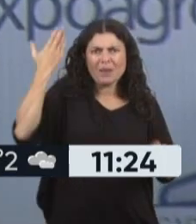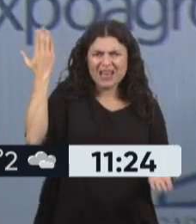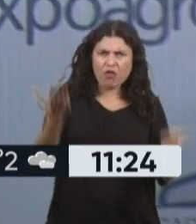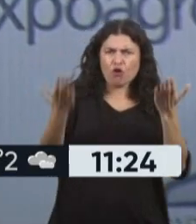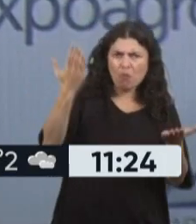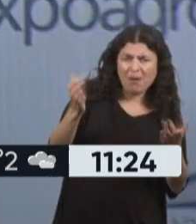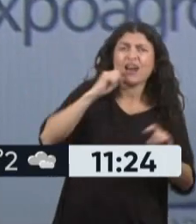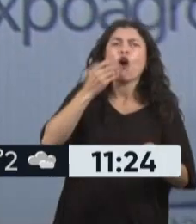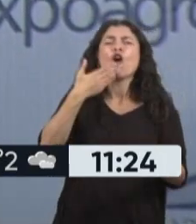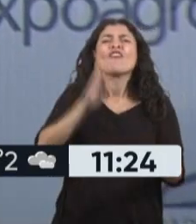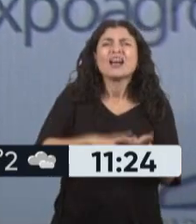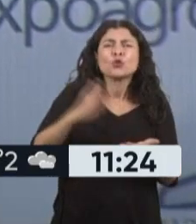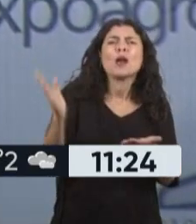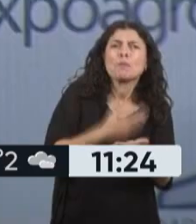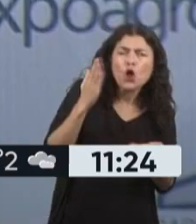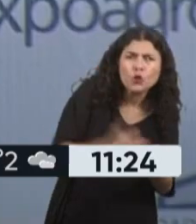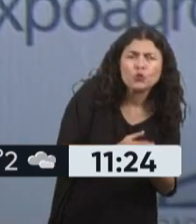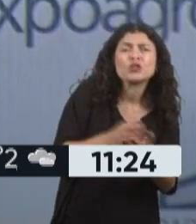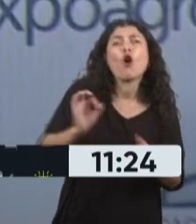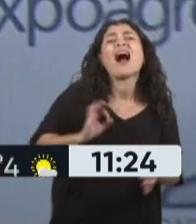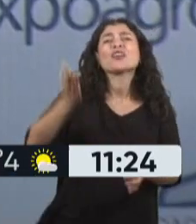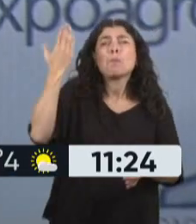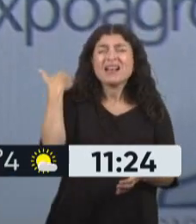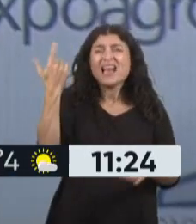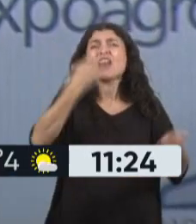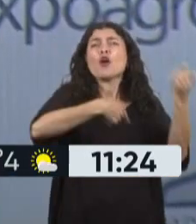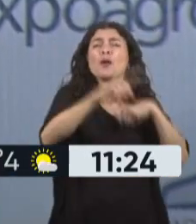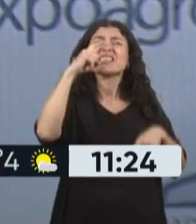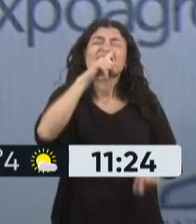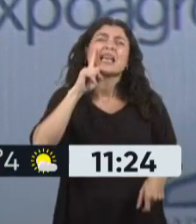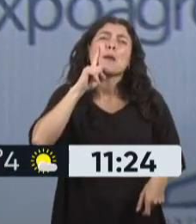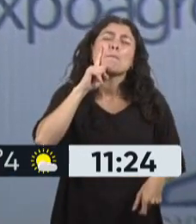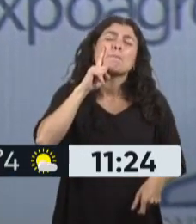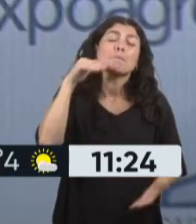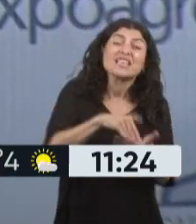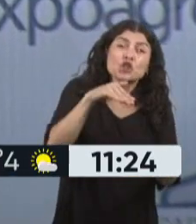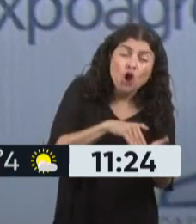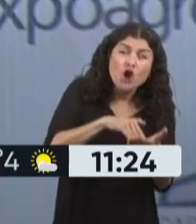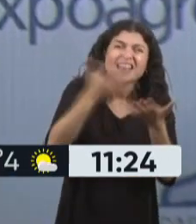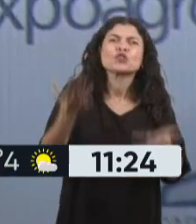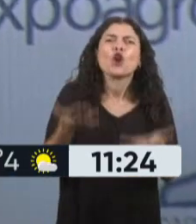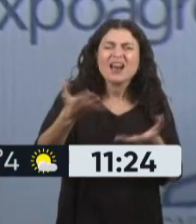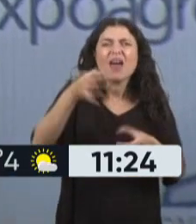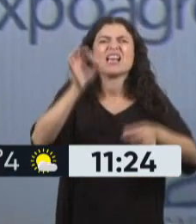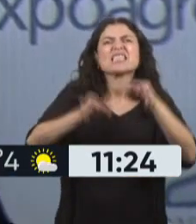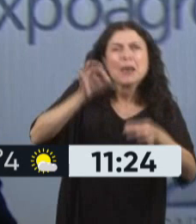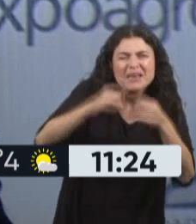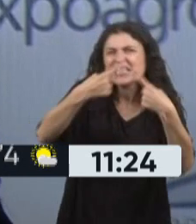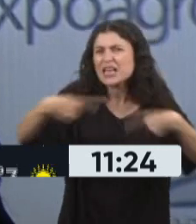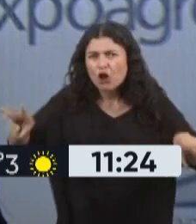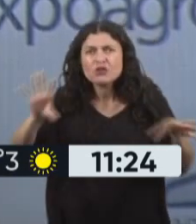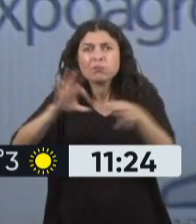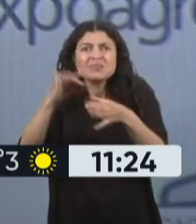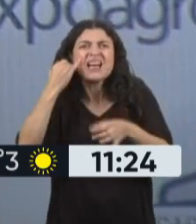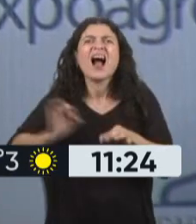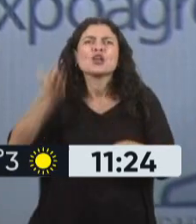o que el mes pasado hayamos visto un boom de exportaciones por más de 7 millones de toneladas de granos y derivados.